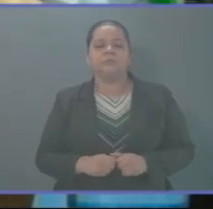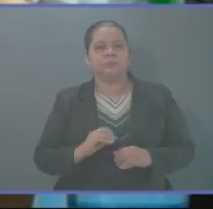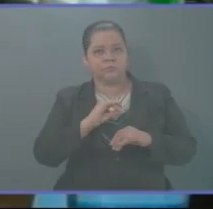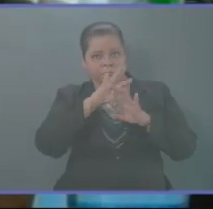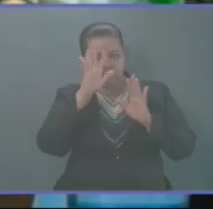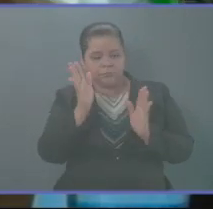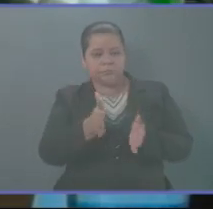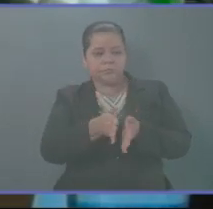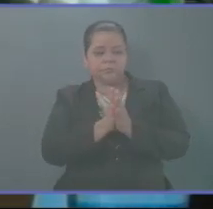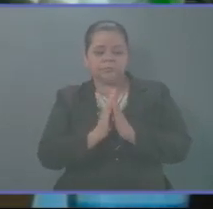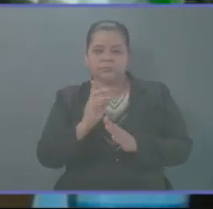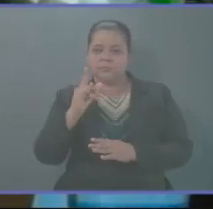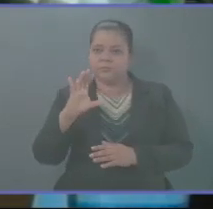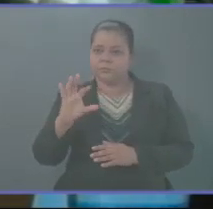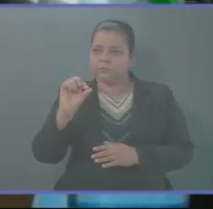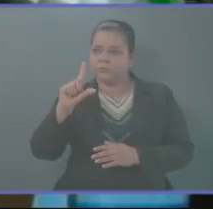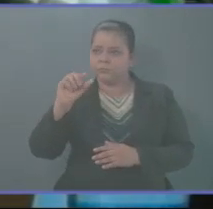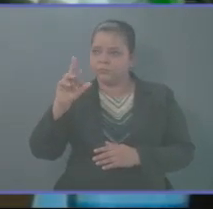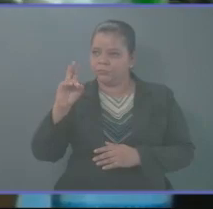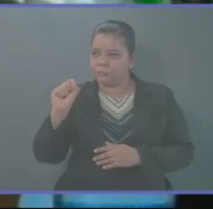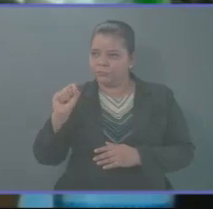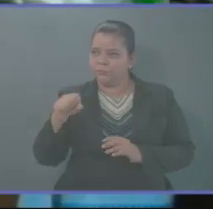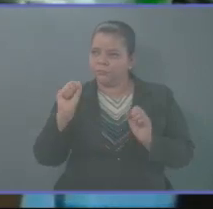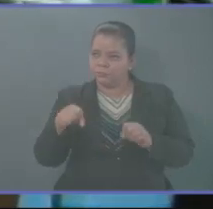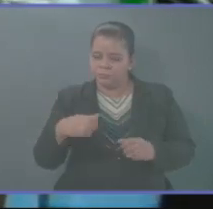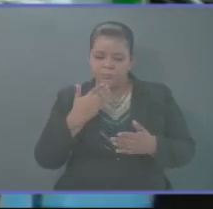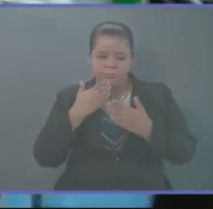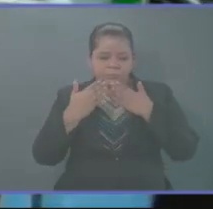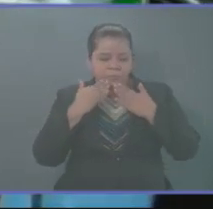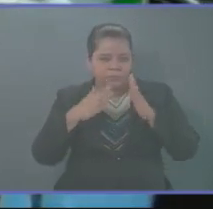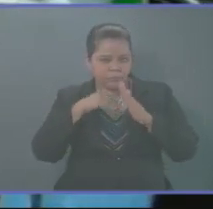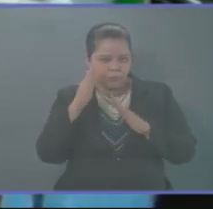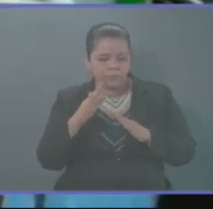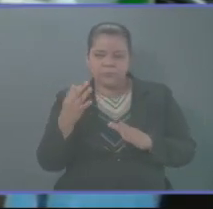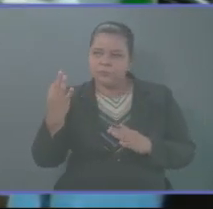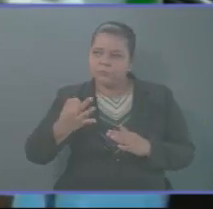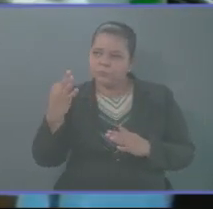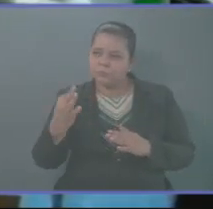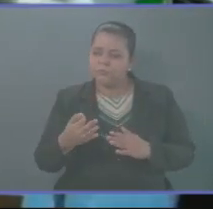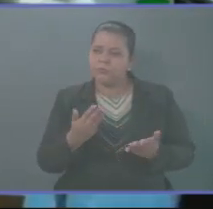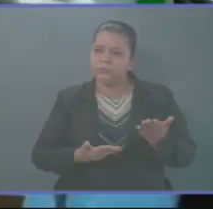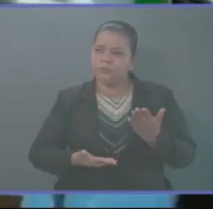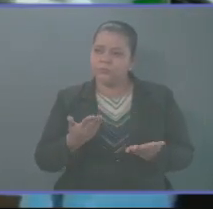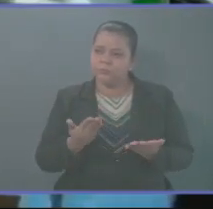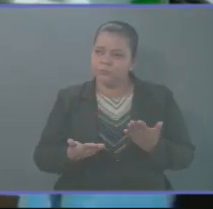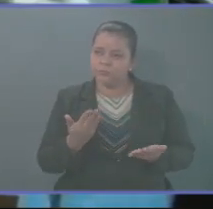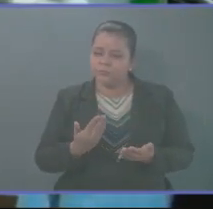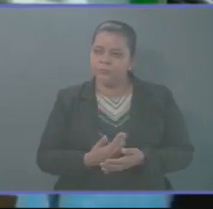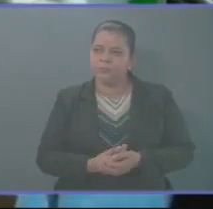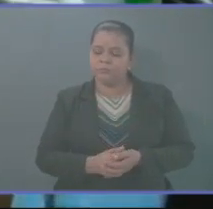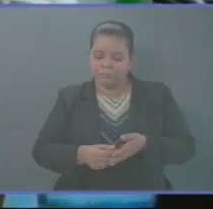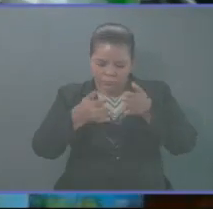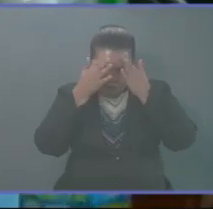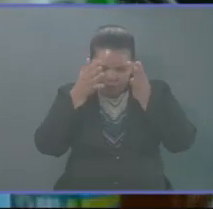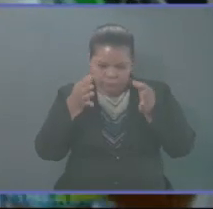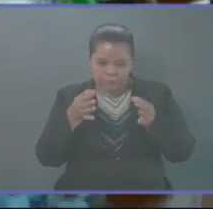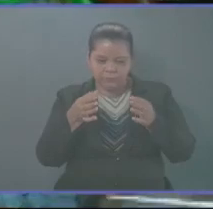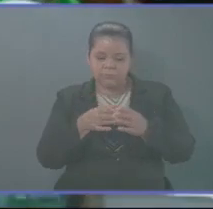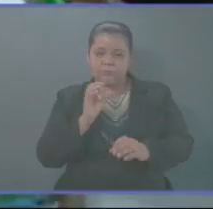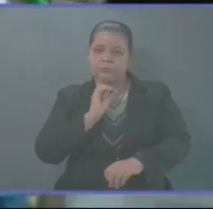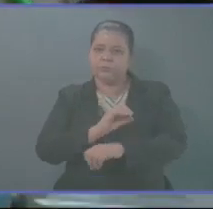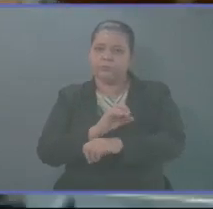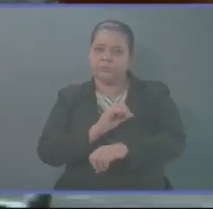a la licenciada Flores me dé una explicación. Ahí tendría que ser quizá un dictamen